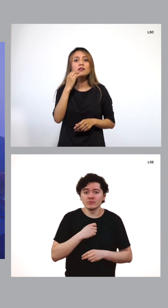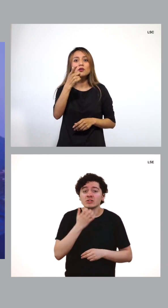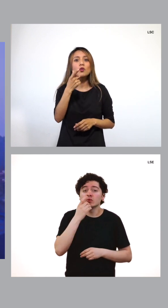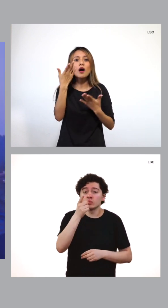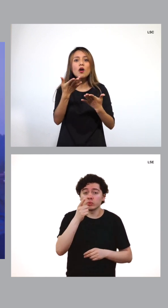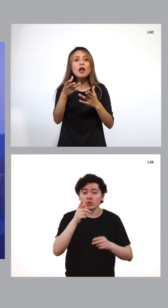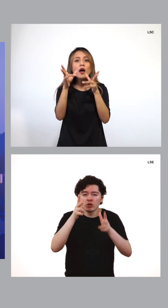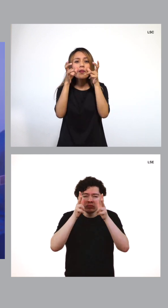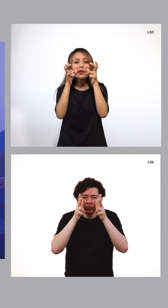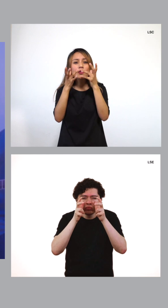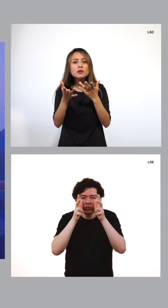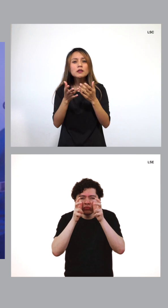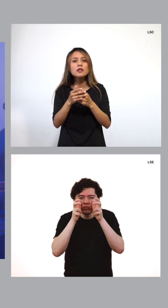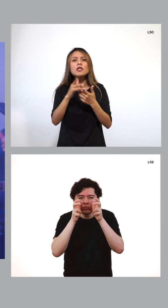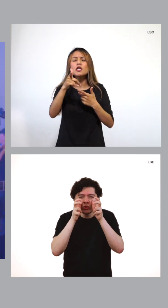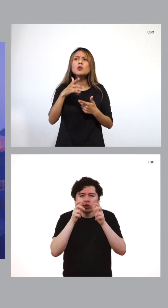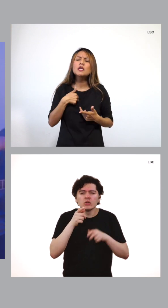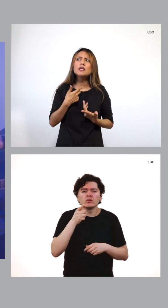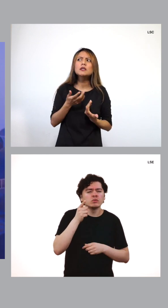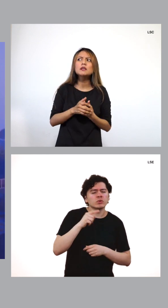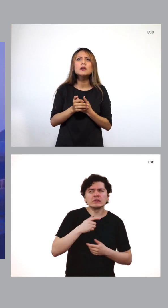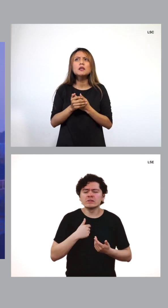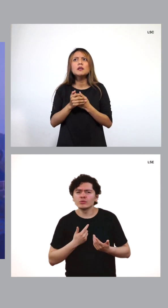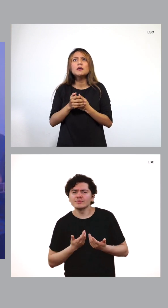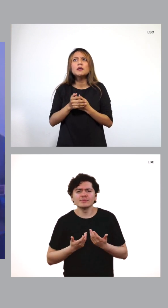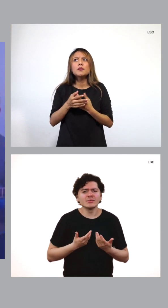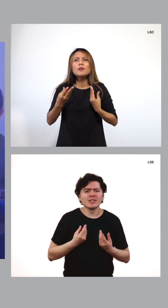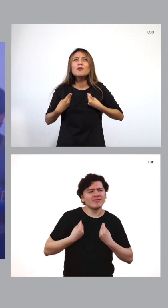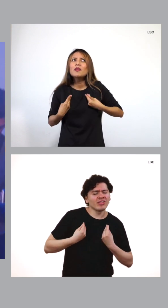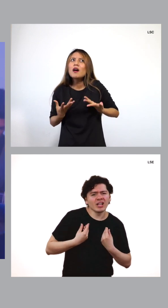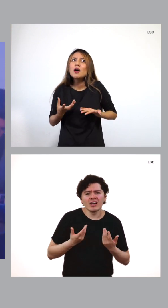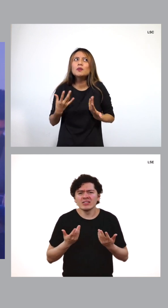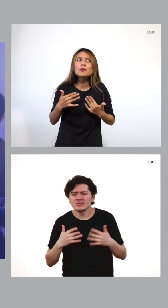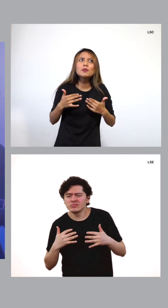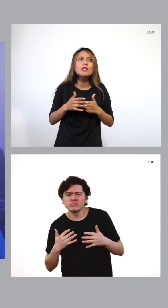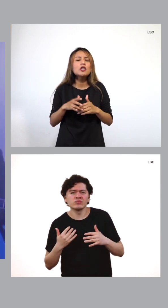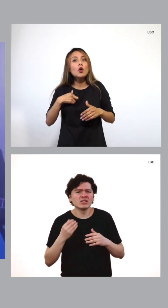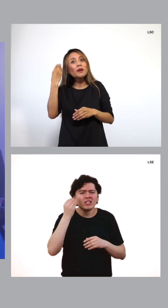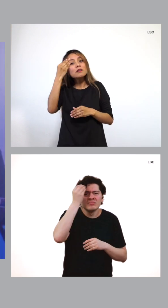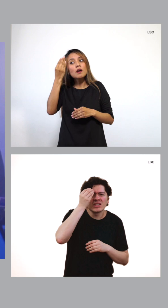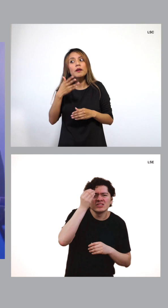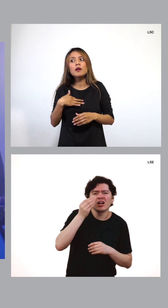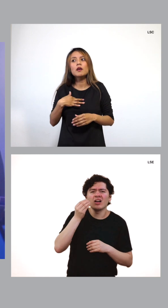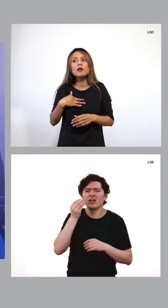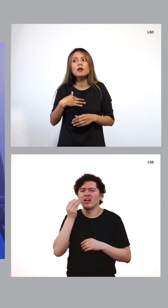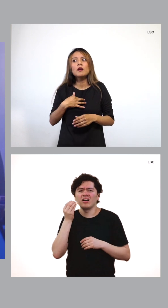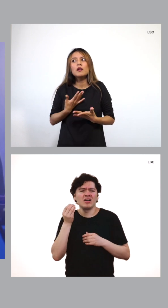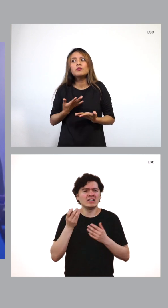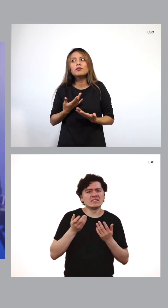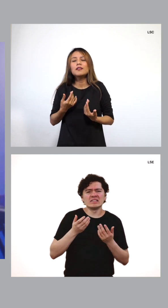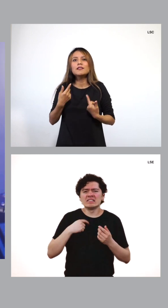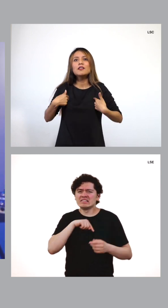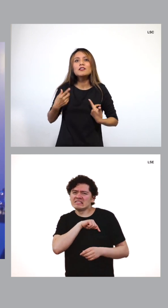voz y cuando analizas tu vida dices: Juan, yo he vivido pensando que esas cosas seguían sucediendo, he